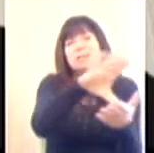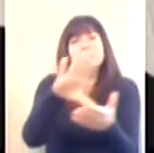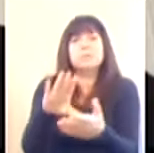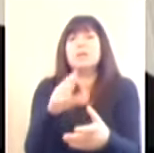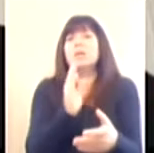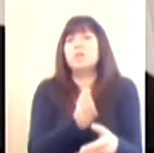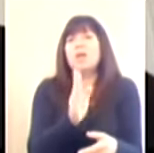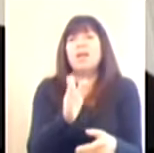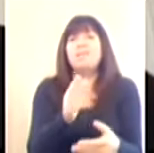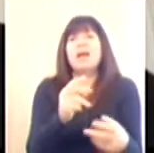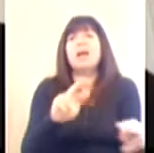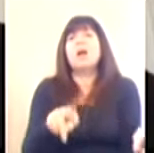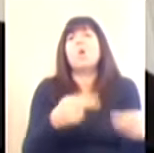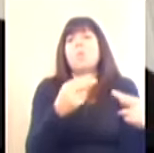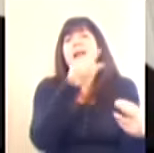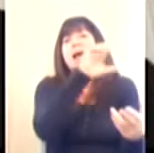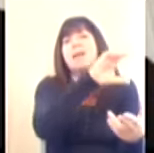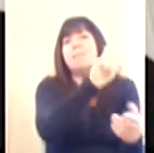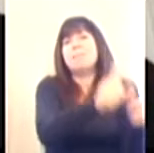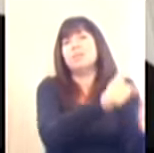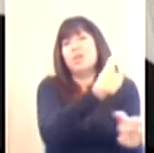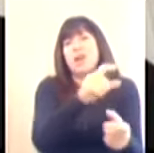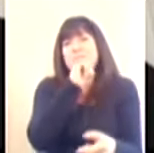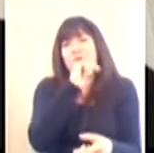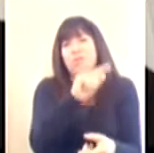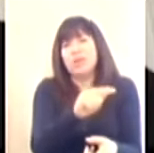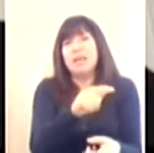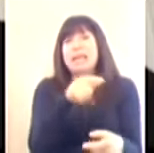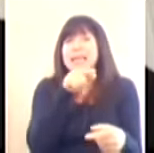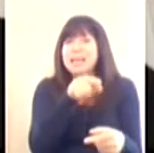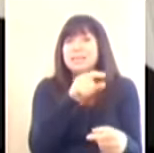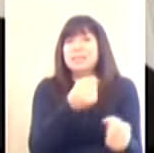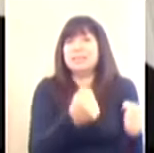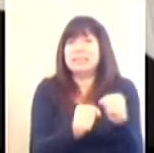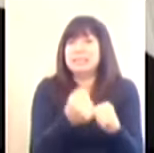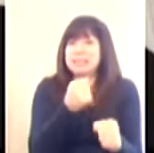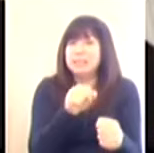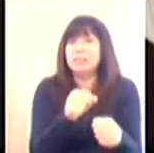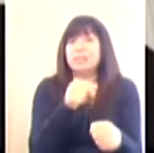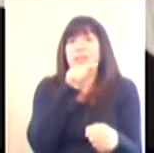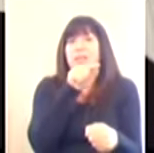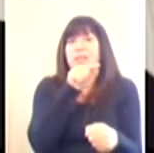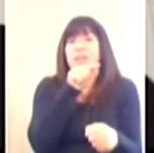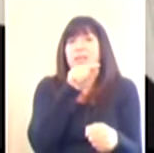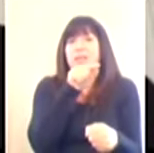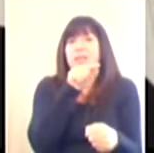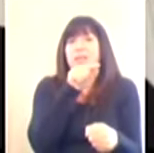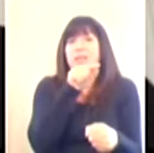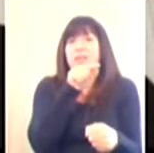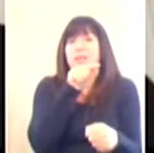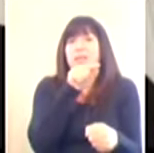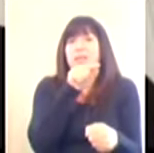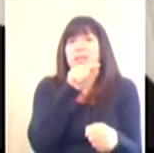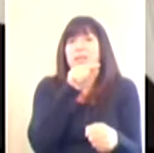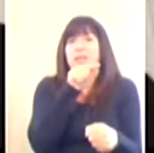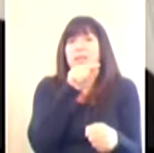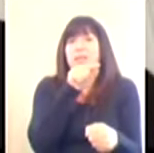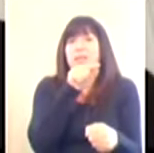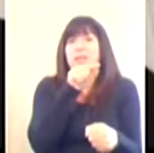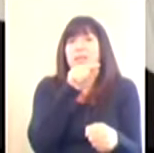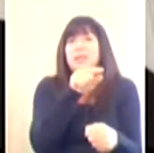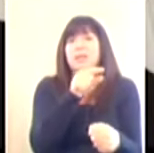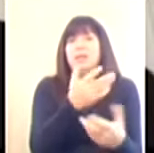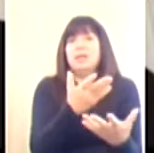pobreza. Esa tensión, yo creo que está en el corazón de la discusión de cambio climático. Creo que esta pandemia